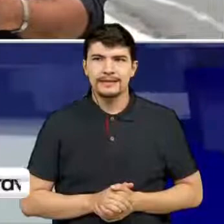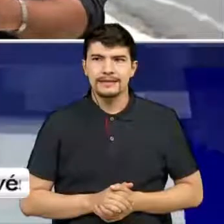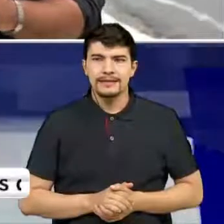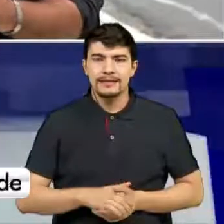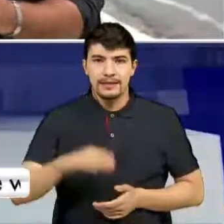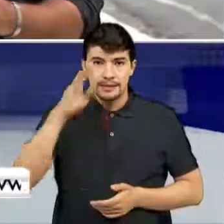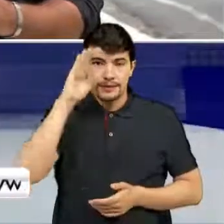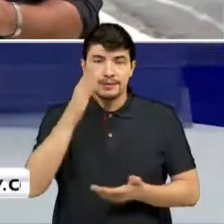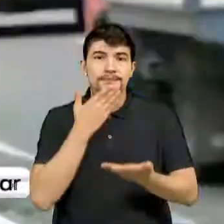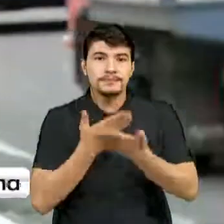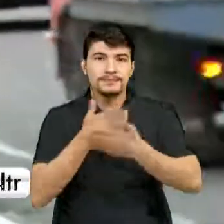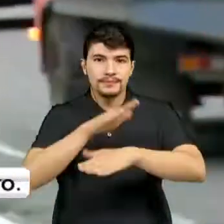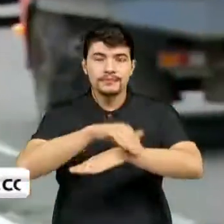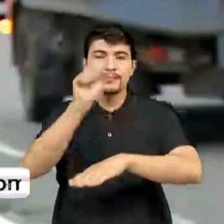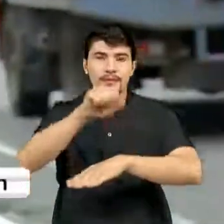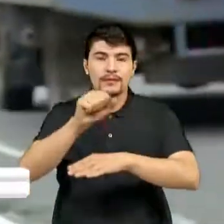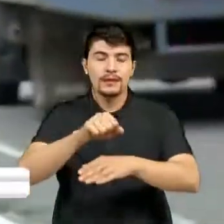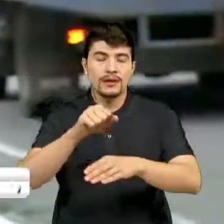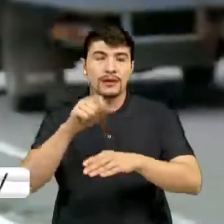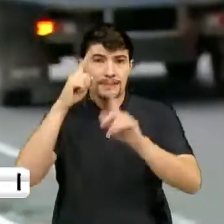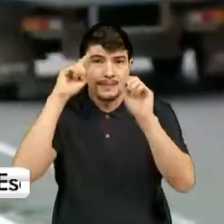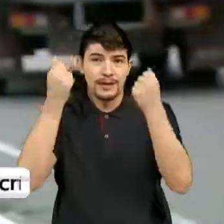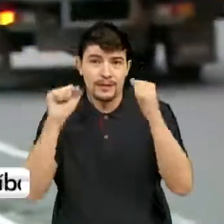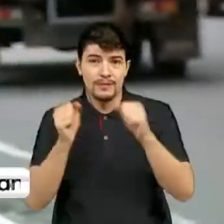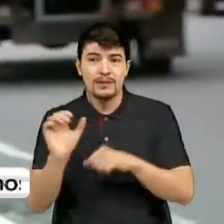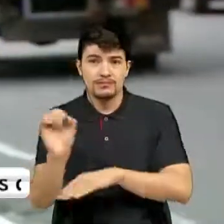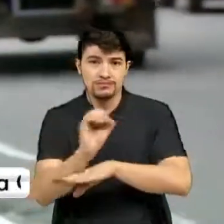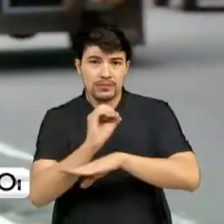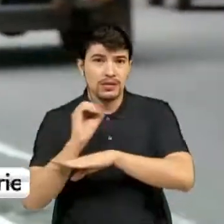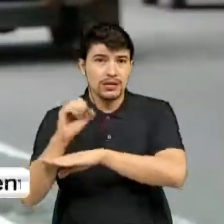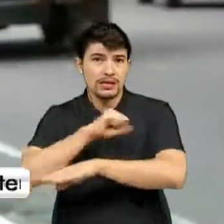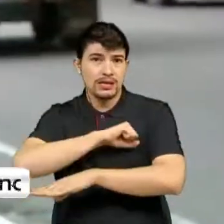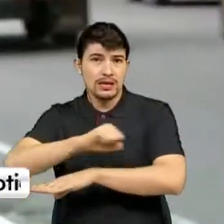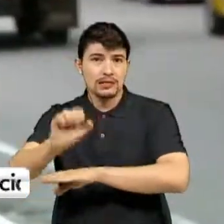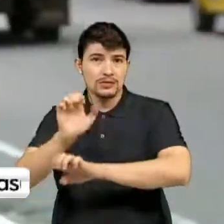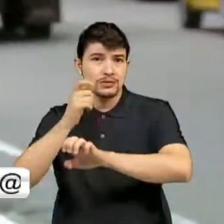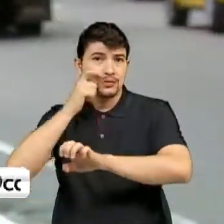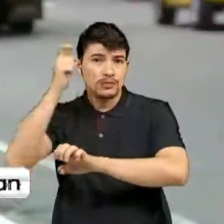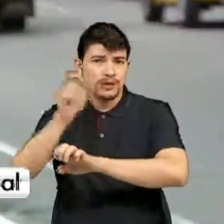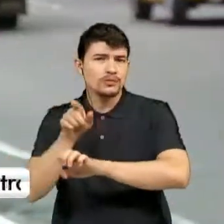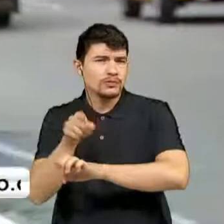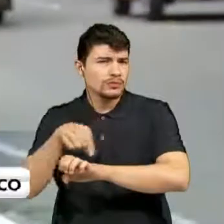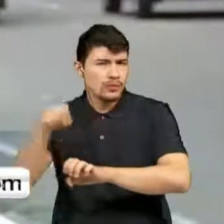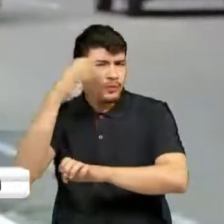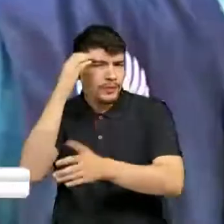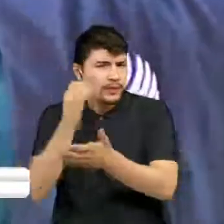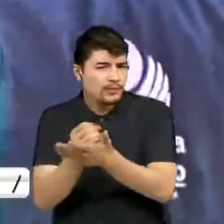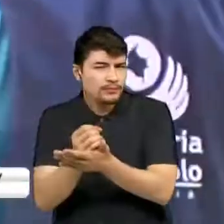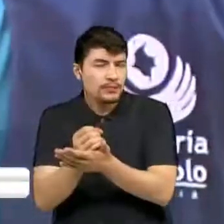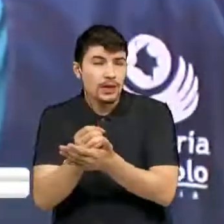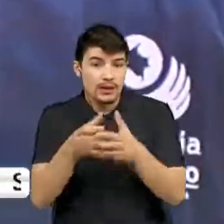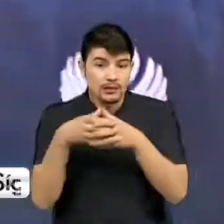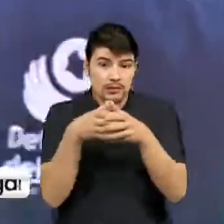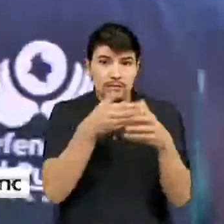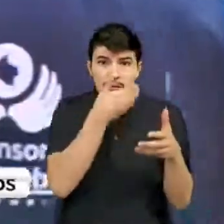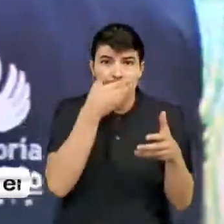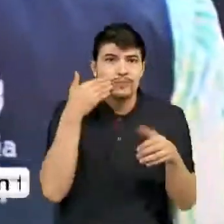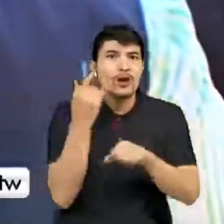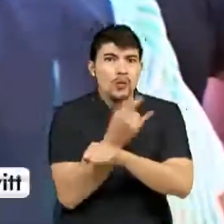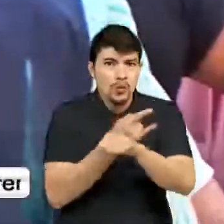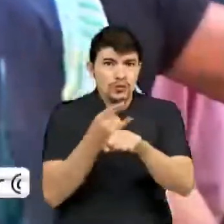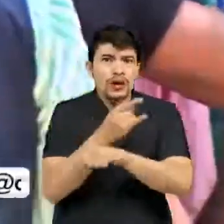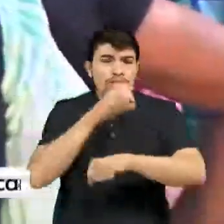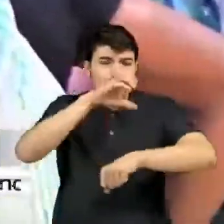hola muy buenas tardes pues se encuentran preocupadas las organizaciones de derechos humanos ya que expresan que los grupos criminales estarían utilizando el